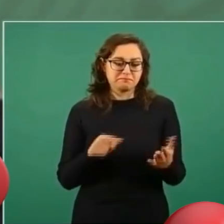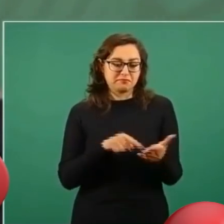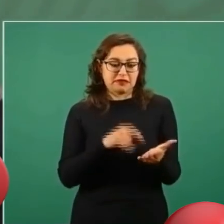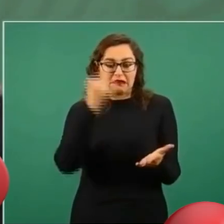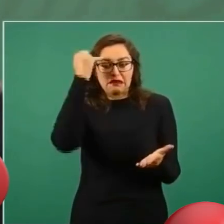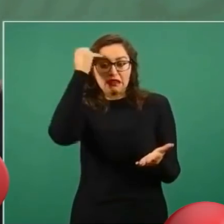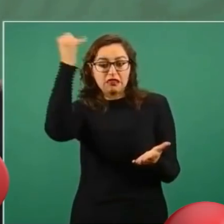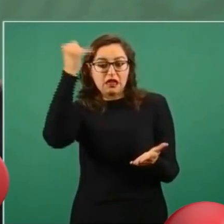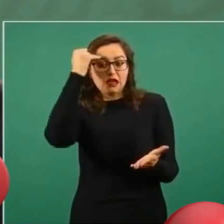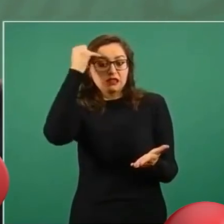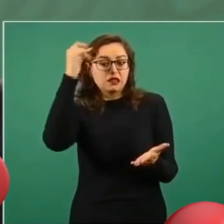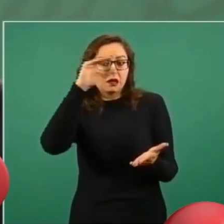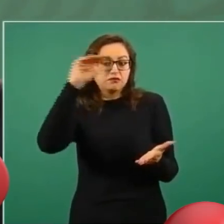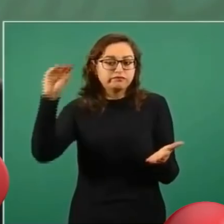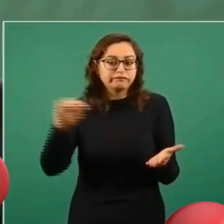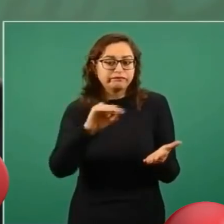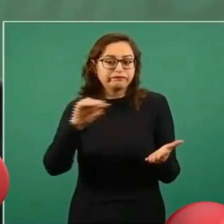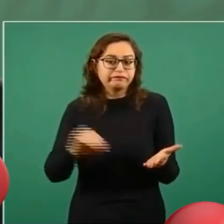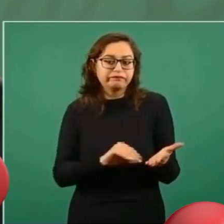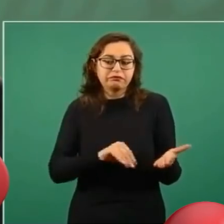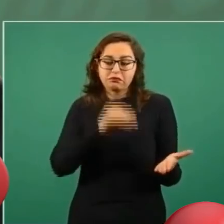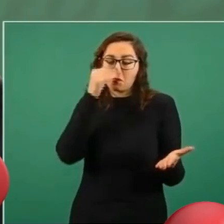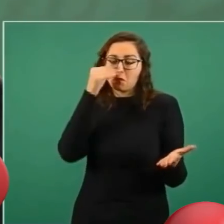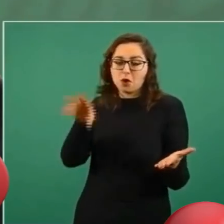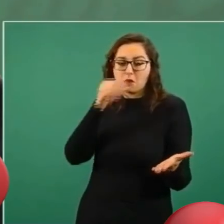prácticamente el expediente